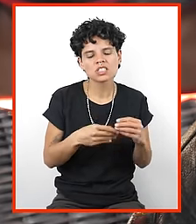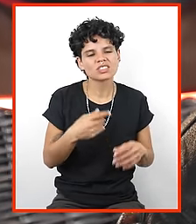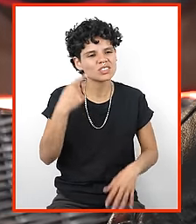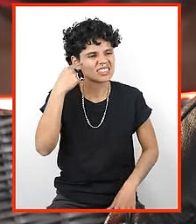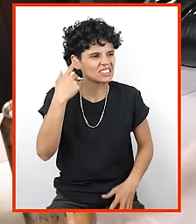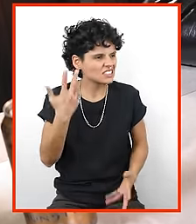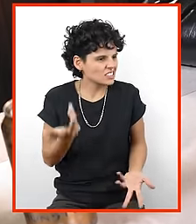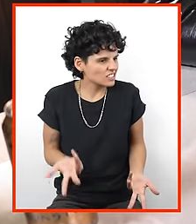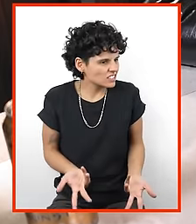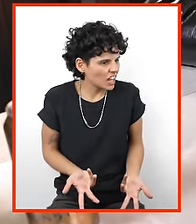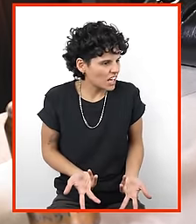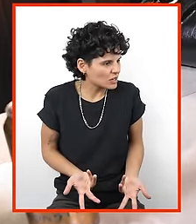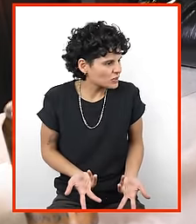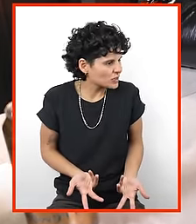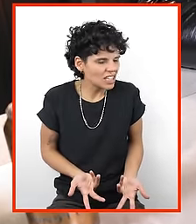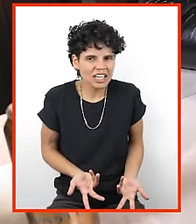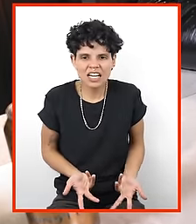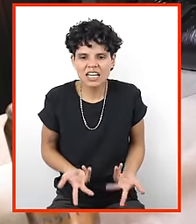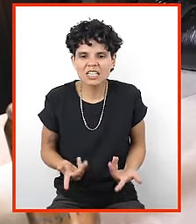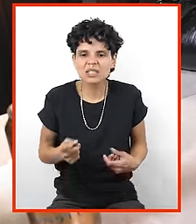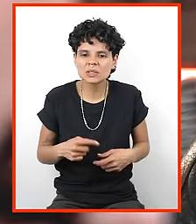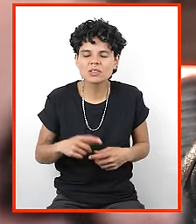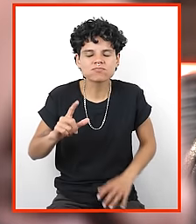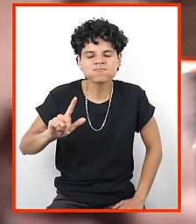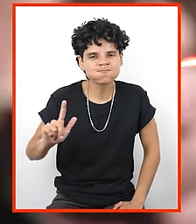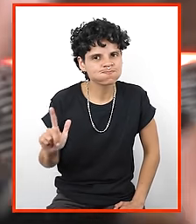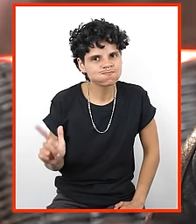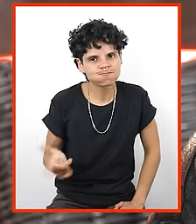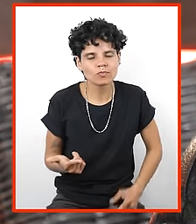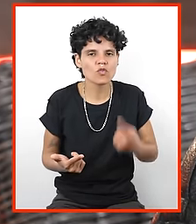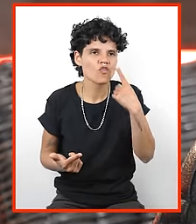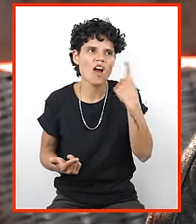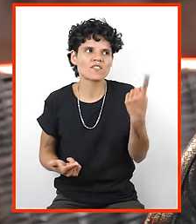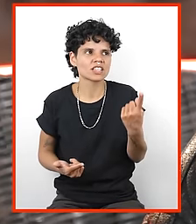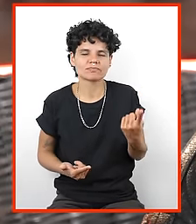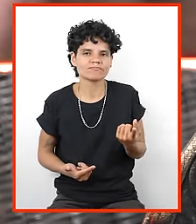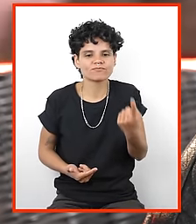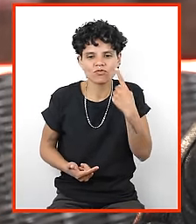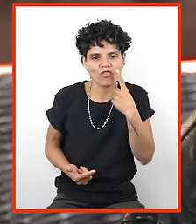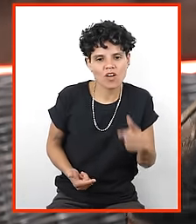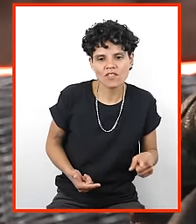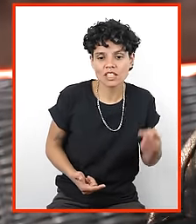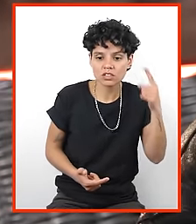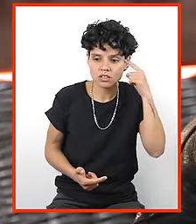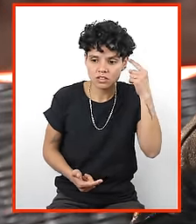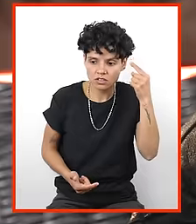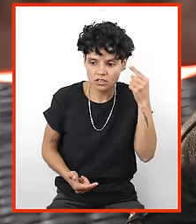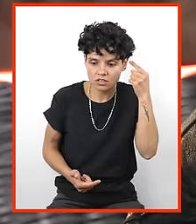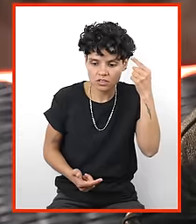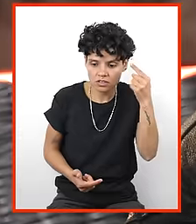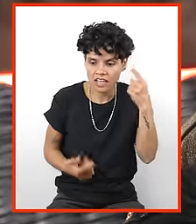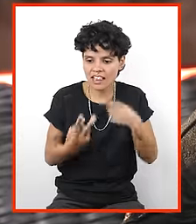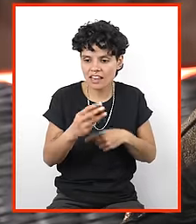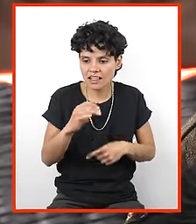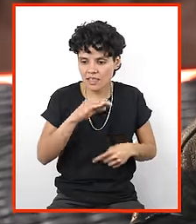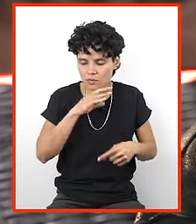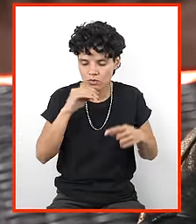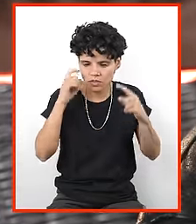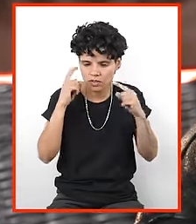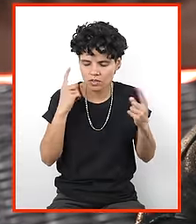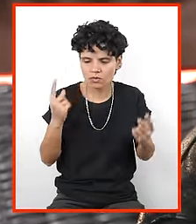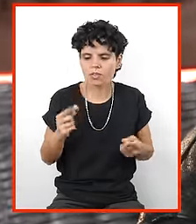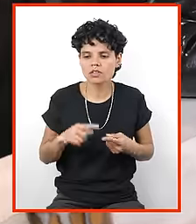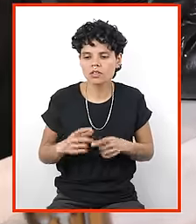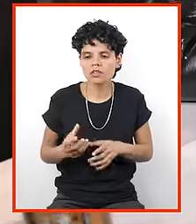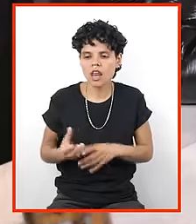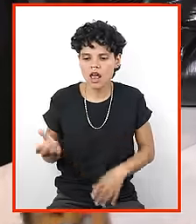yo dije, puta la weá. Pasó un rato, seguía, y yo dije, tengo que ir a ver si hay alguien. Y yo dije, estuve pensando media hora el plan. Si ella, voy a